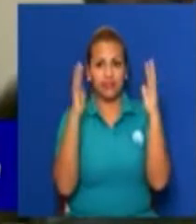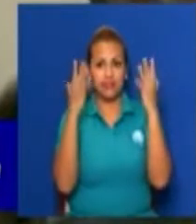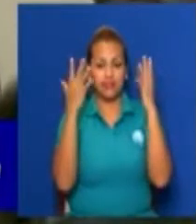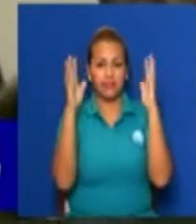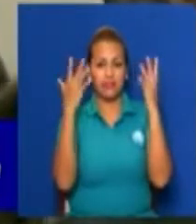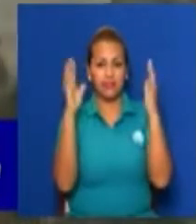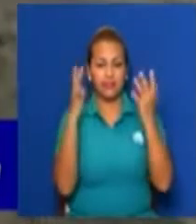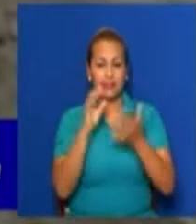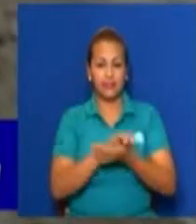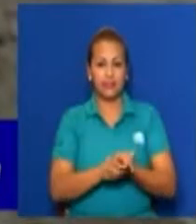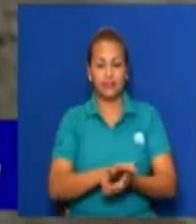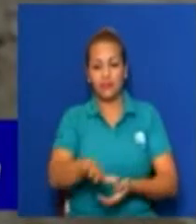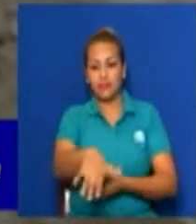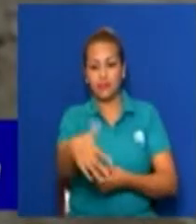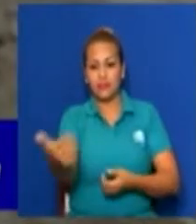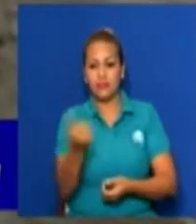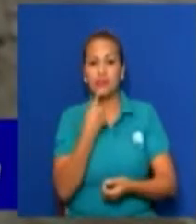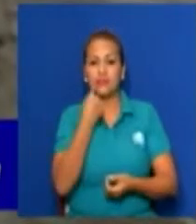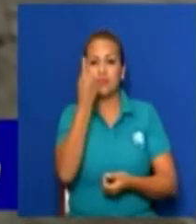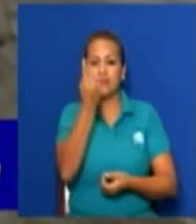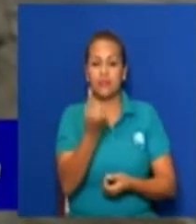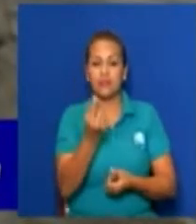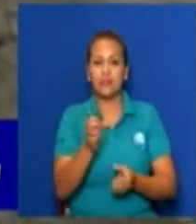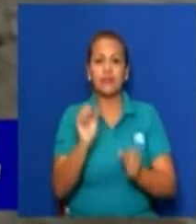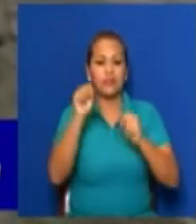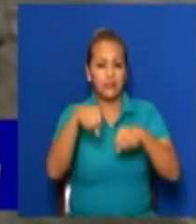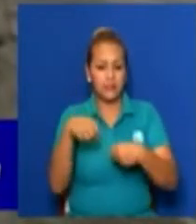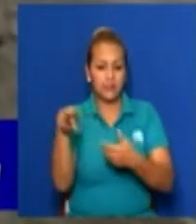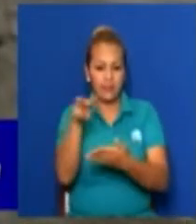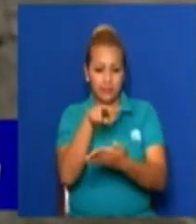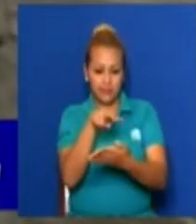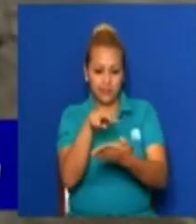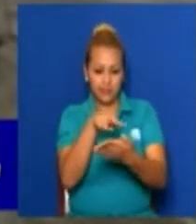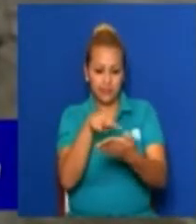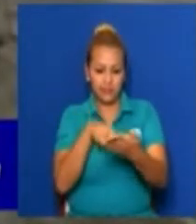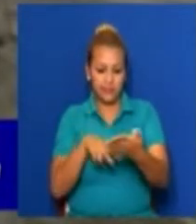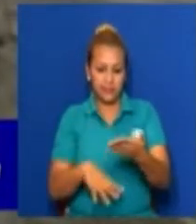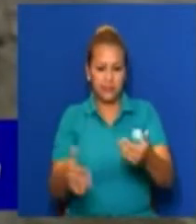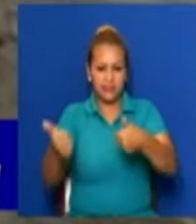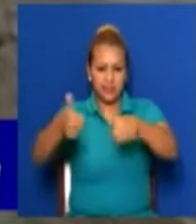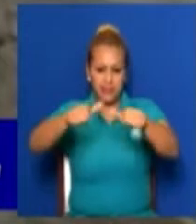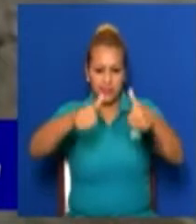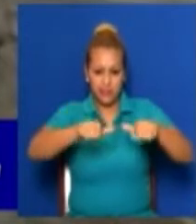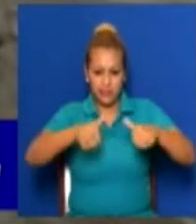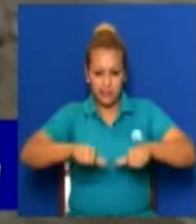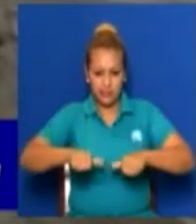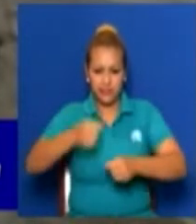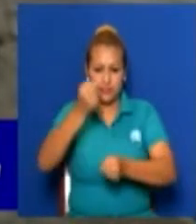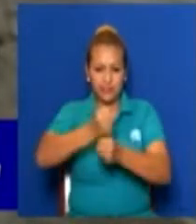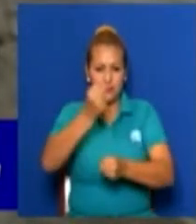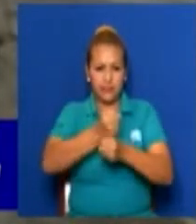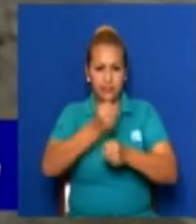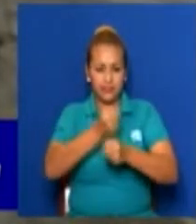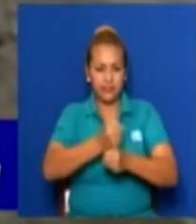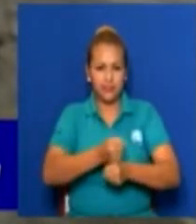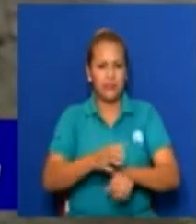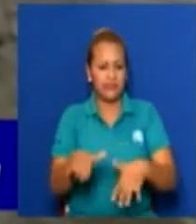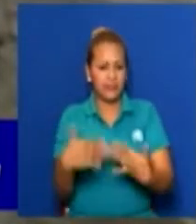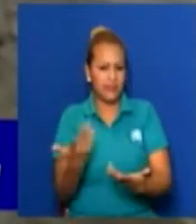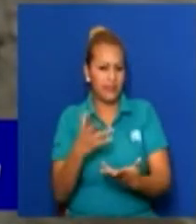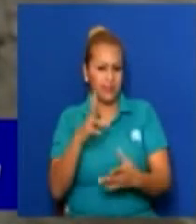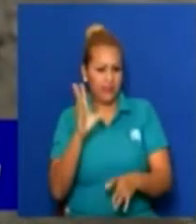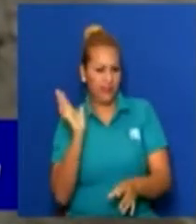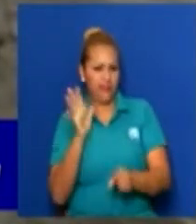lo otro que consideramos es de que se revisen esos contratos de trabajo sexistas y discriminatorios